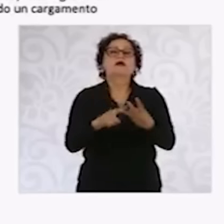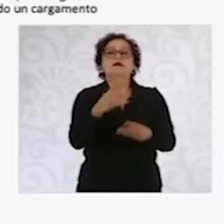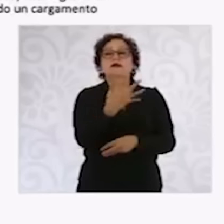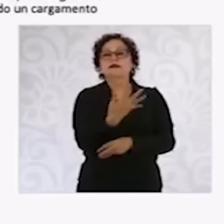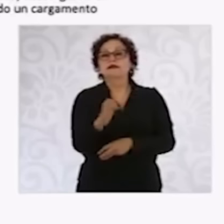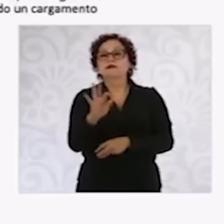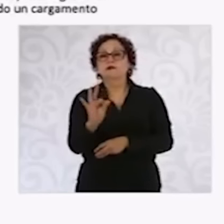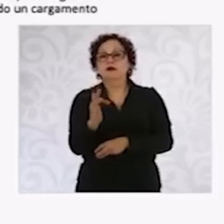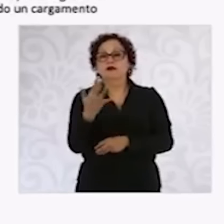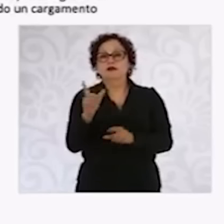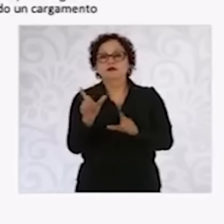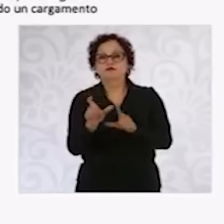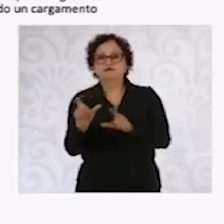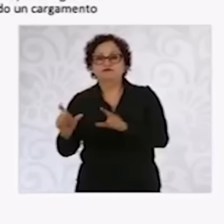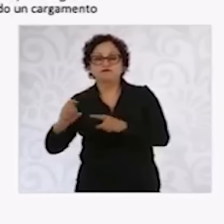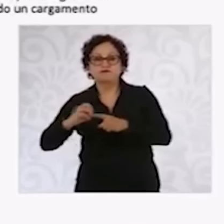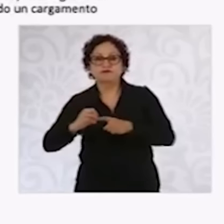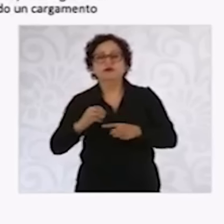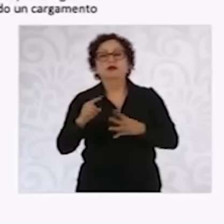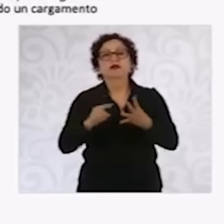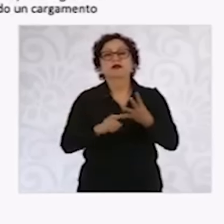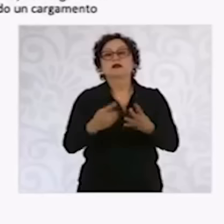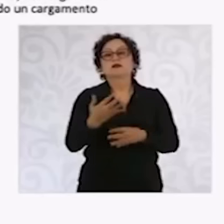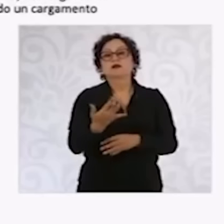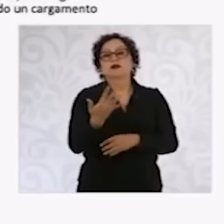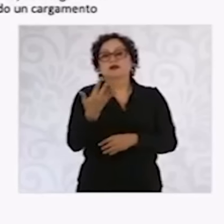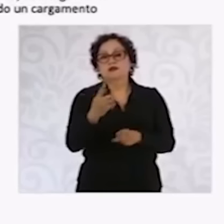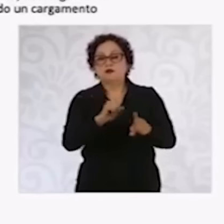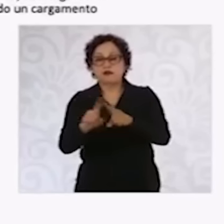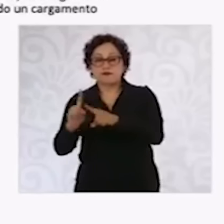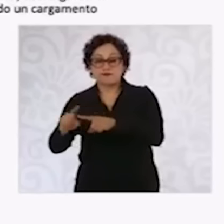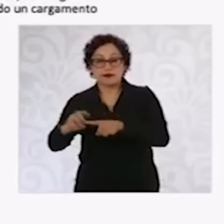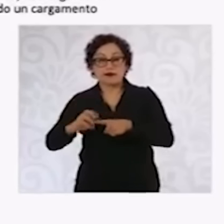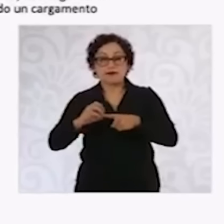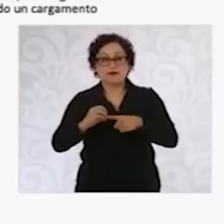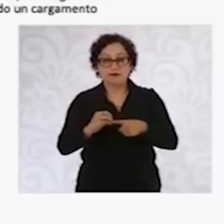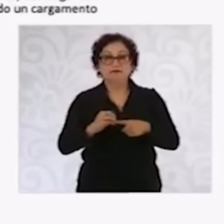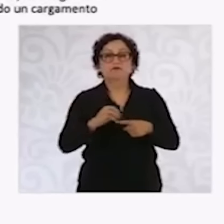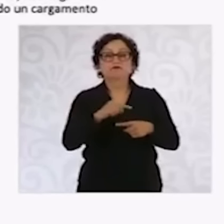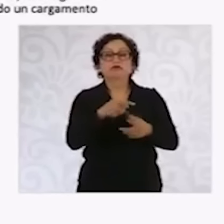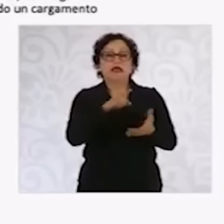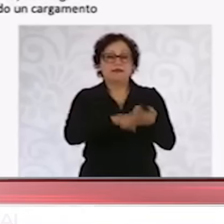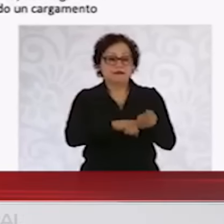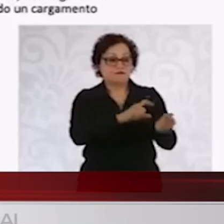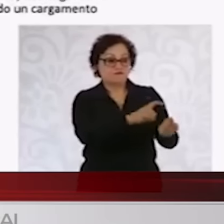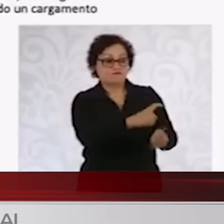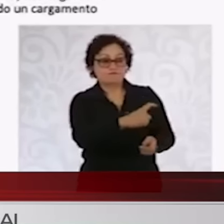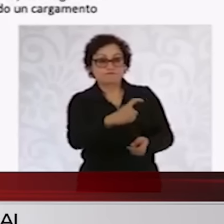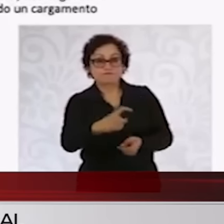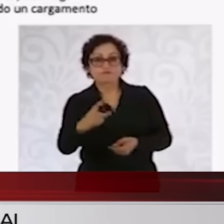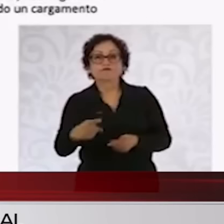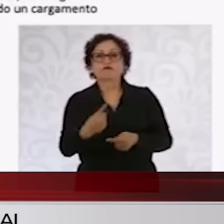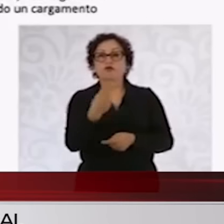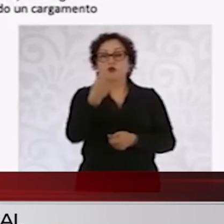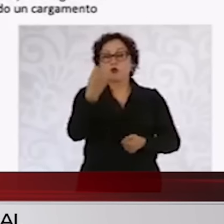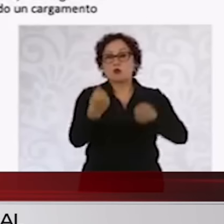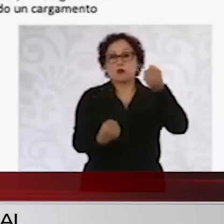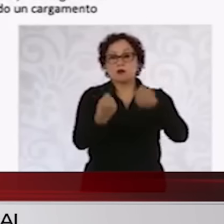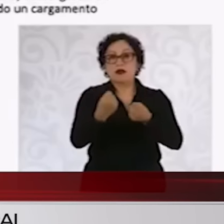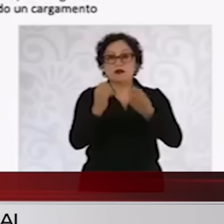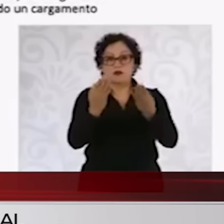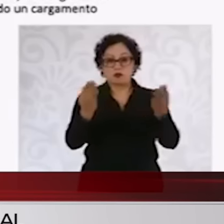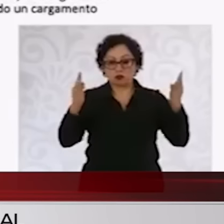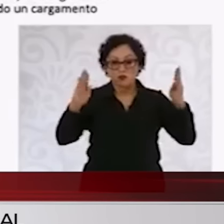cargadores, 65 cajas de cartuchos con cientos de cartuchos dentro, un vehículo con blindaje